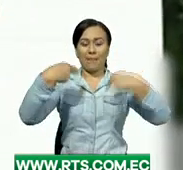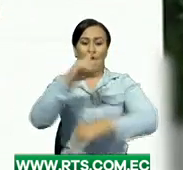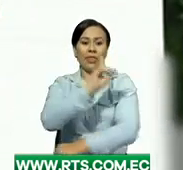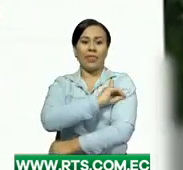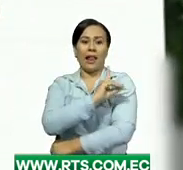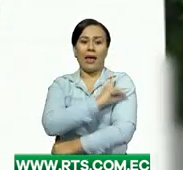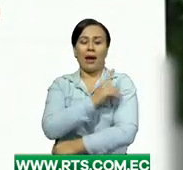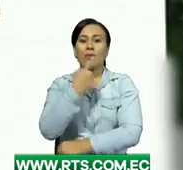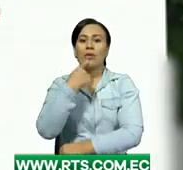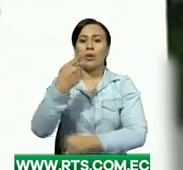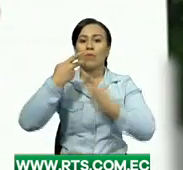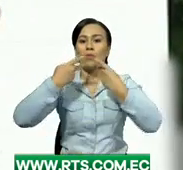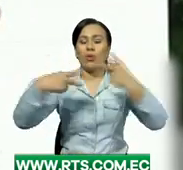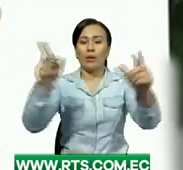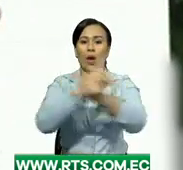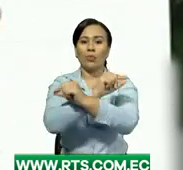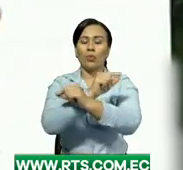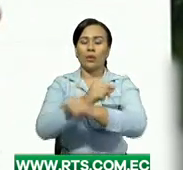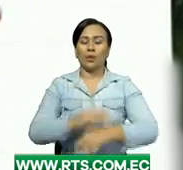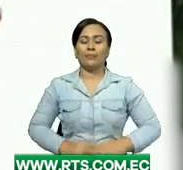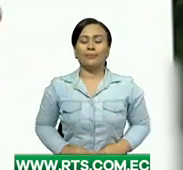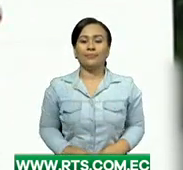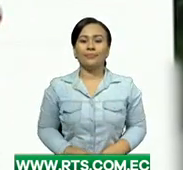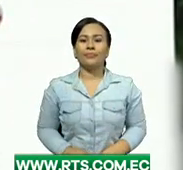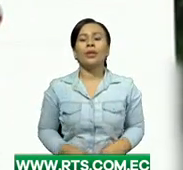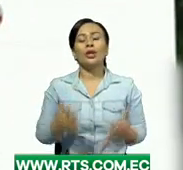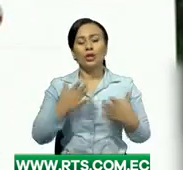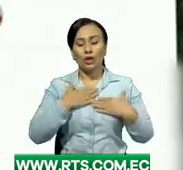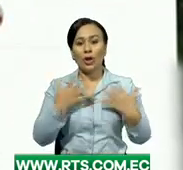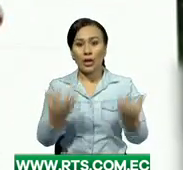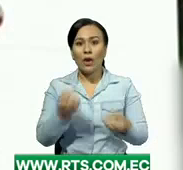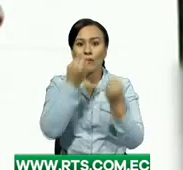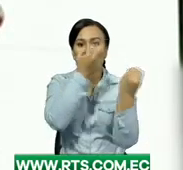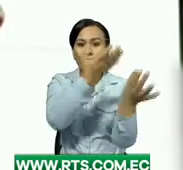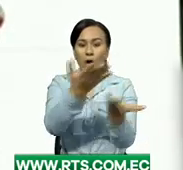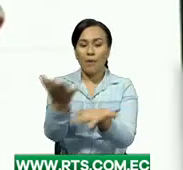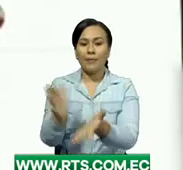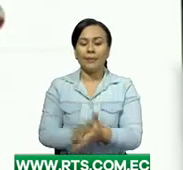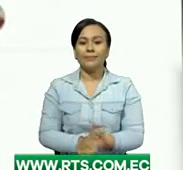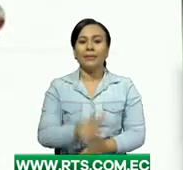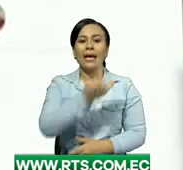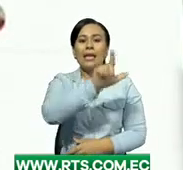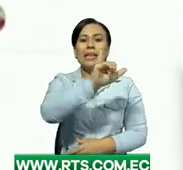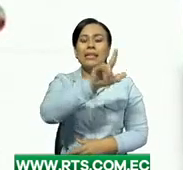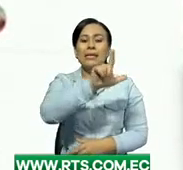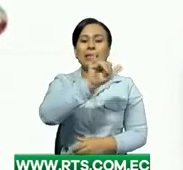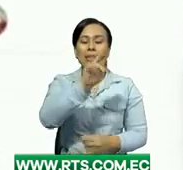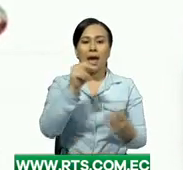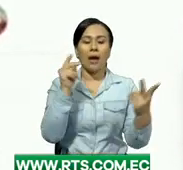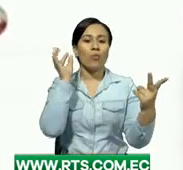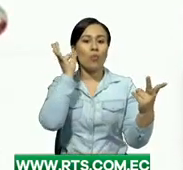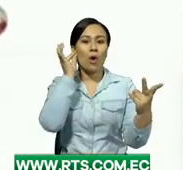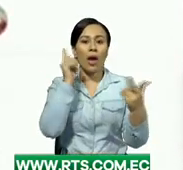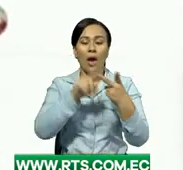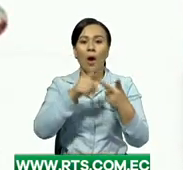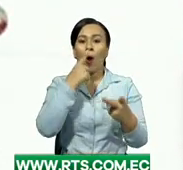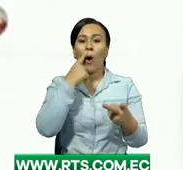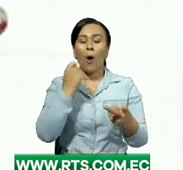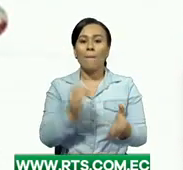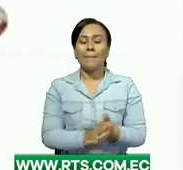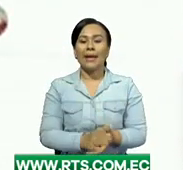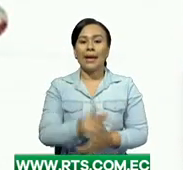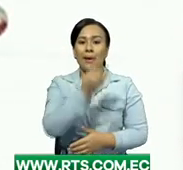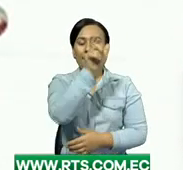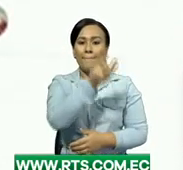por medio del Twitter lo siguiente: quiero actualizar información. Lilian Tintori y Leopoldo López, de ascendencia